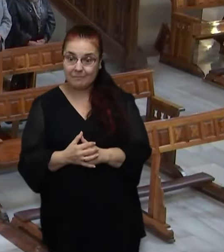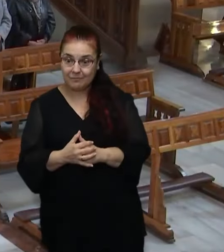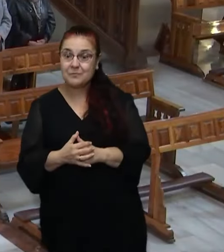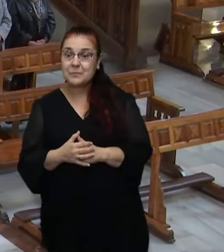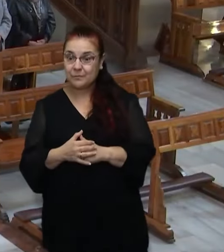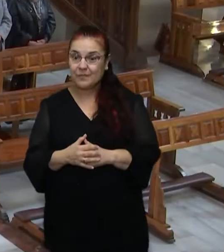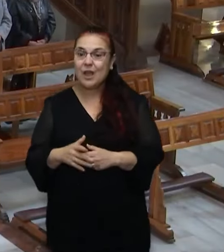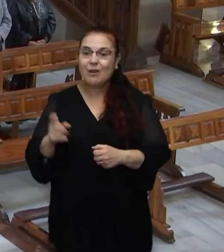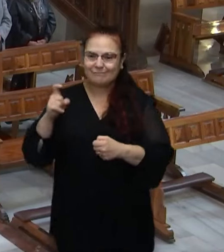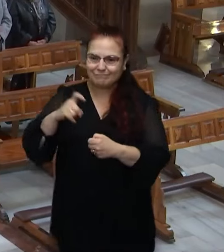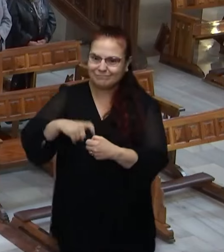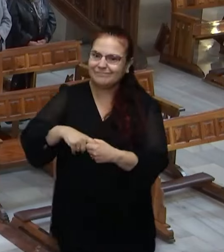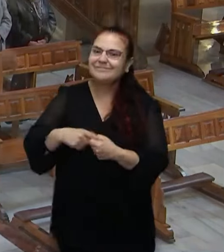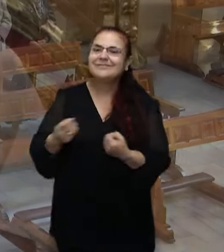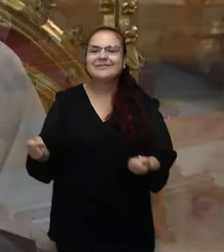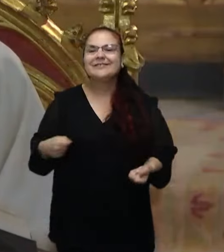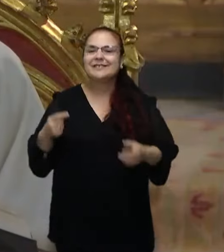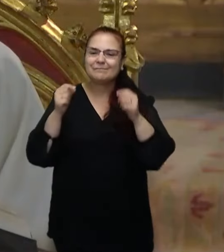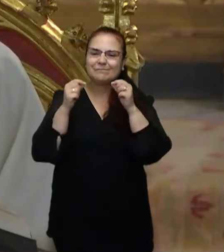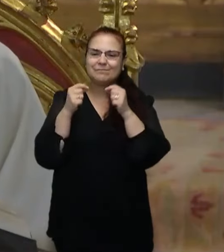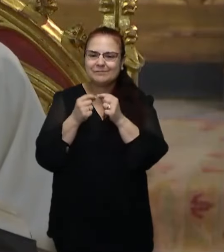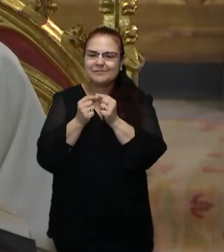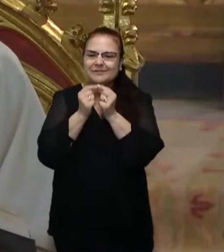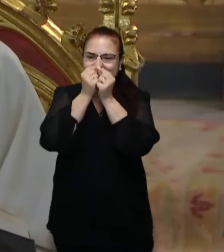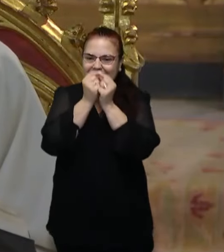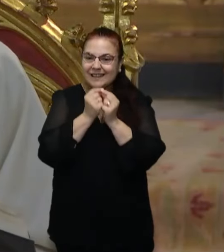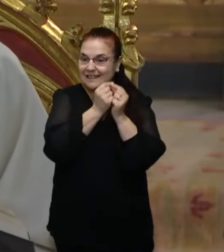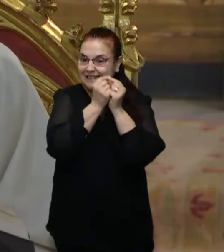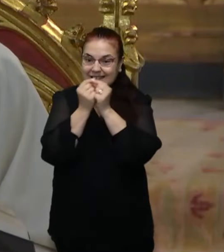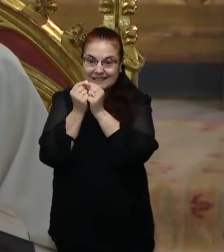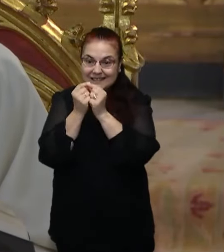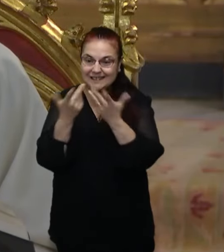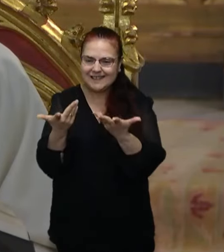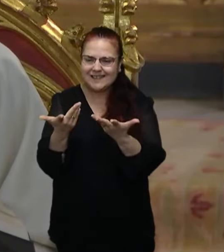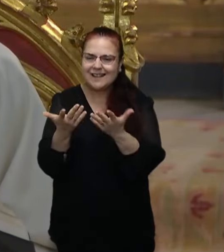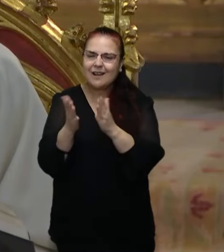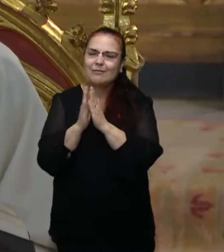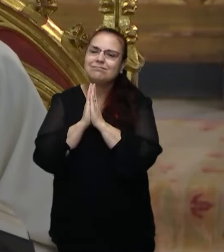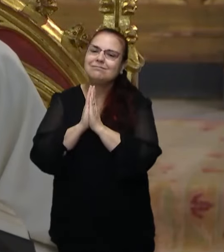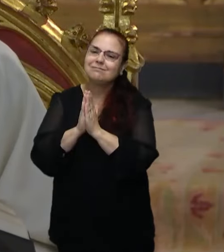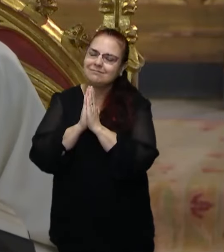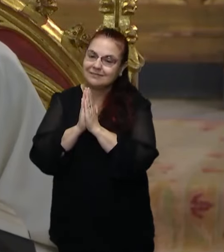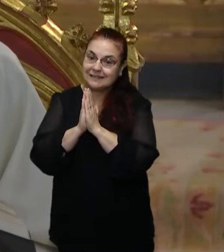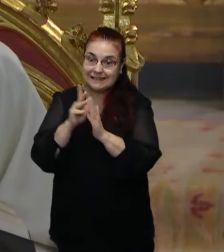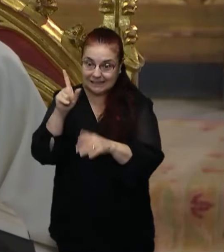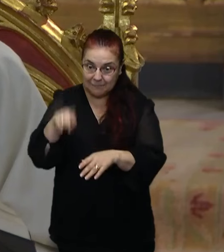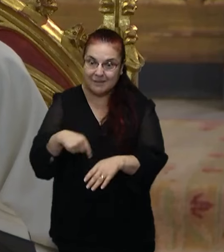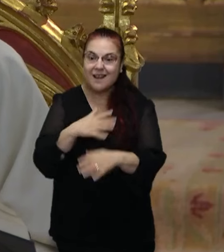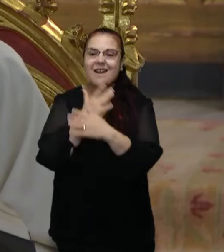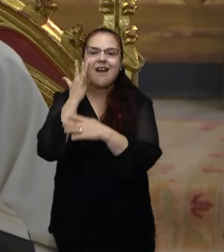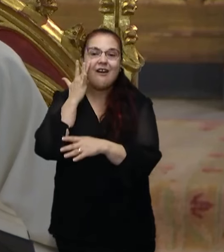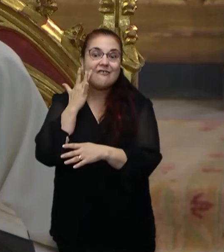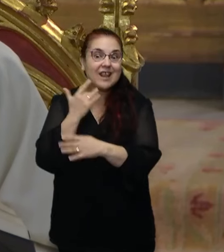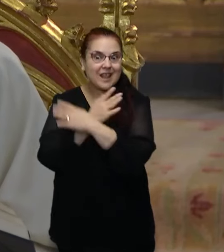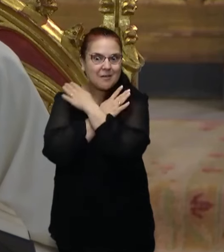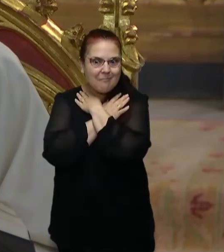tomando parte de la Eucaristía y con una gran devoción también a la Virgen